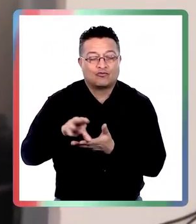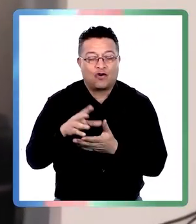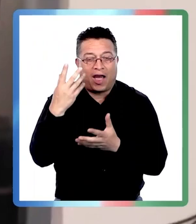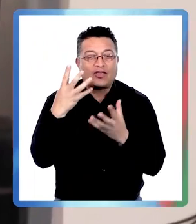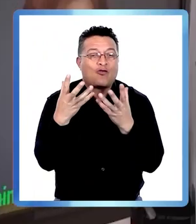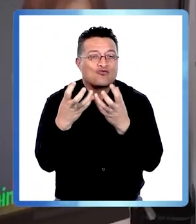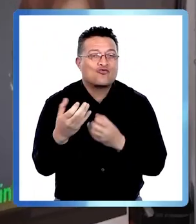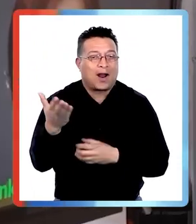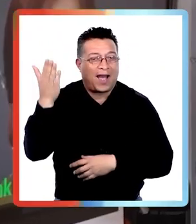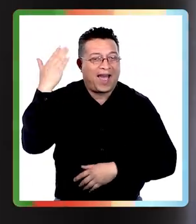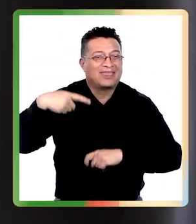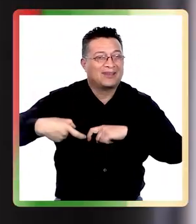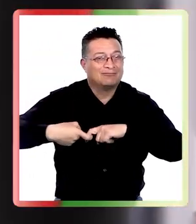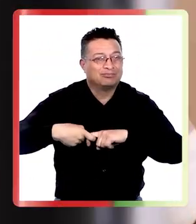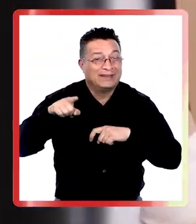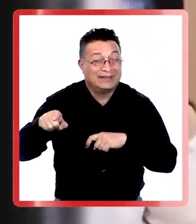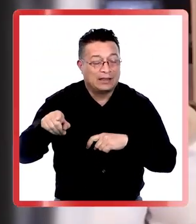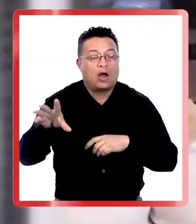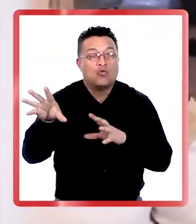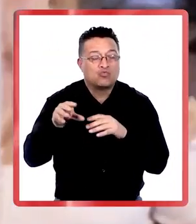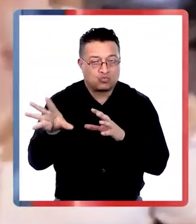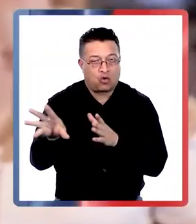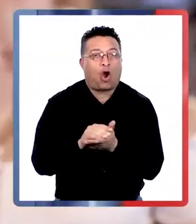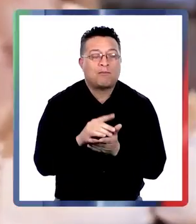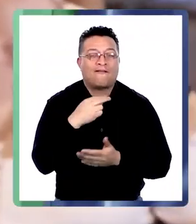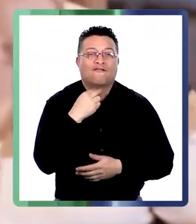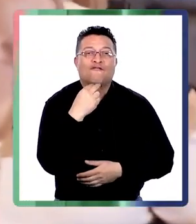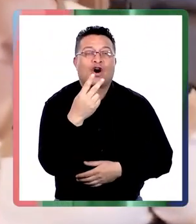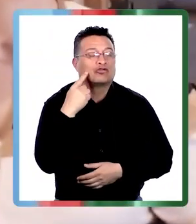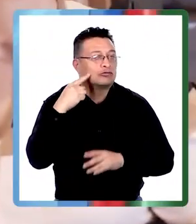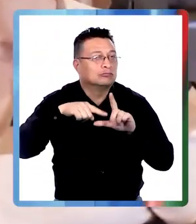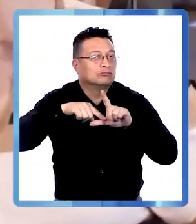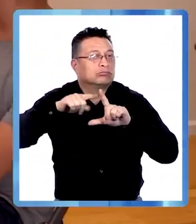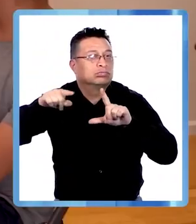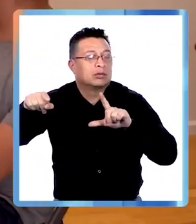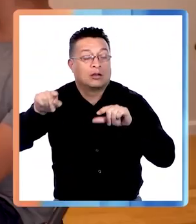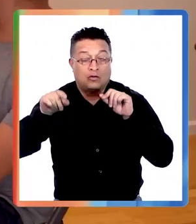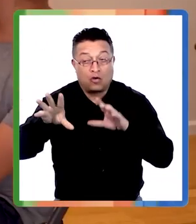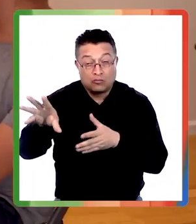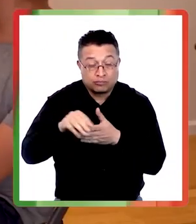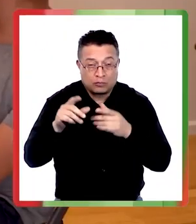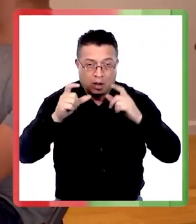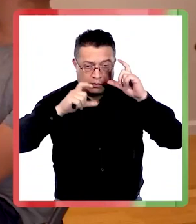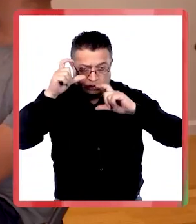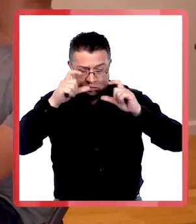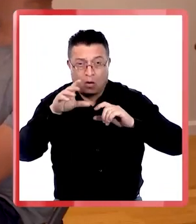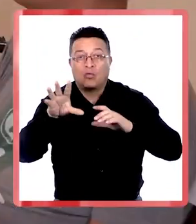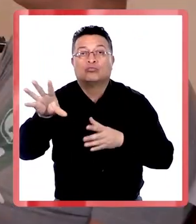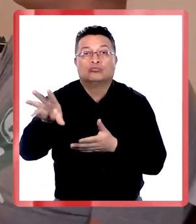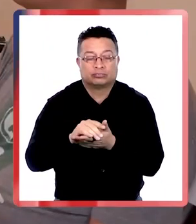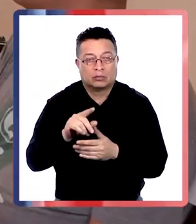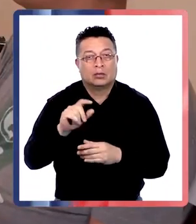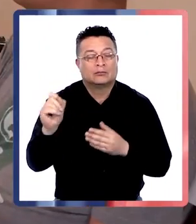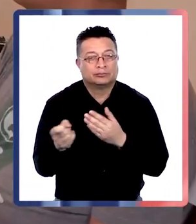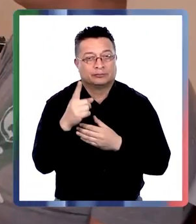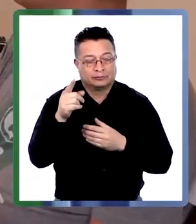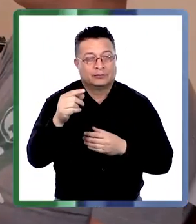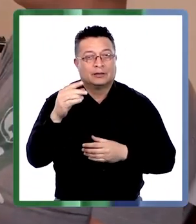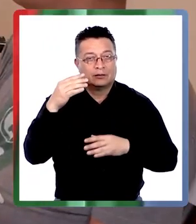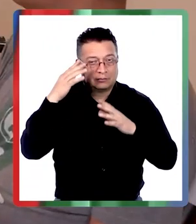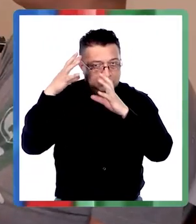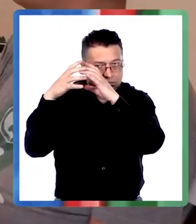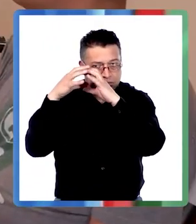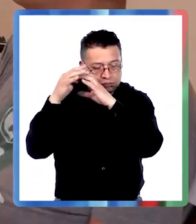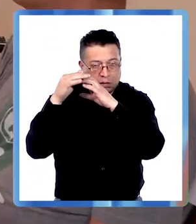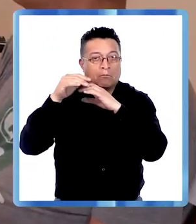boda. Es la primera vez que se sintetiza el habla y las expresiones faciales a partir de señales cerebrales.